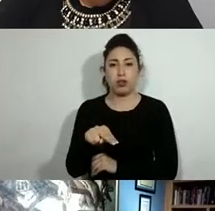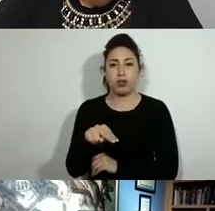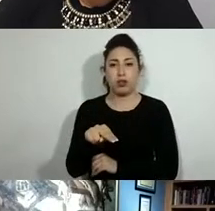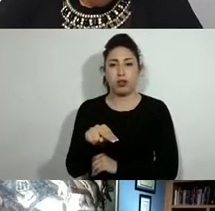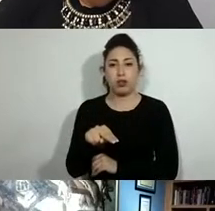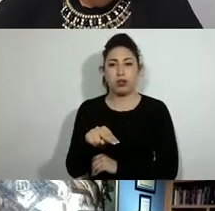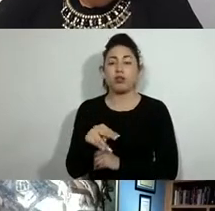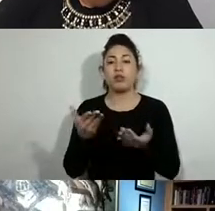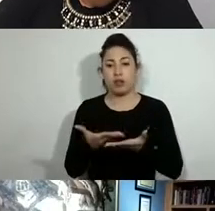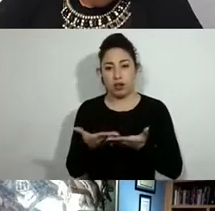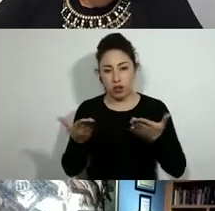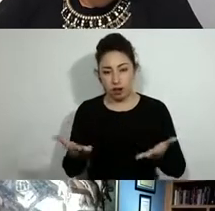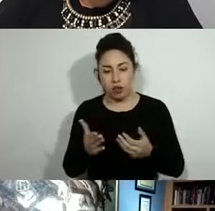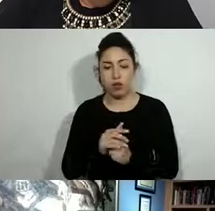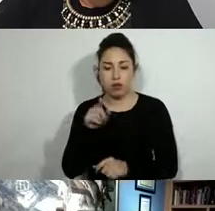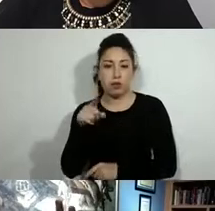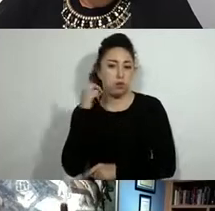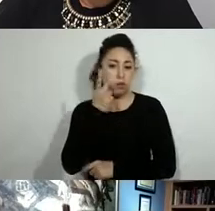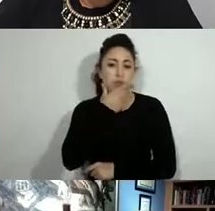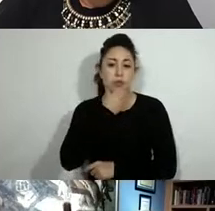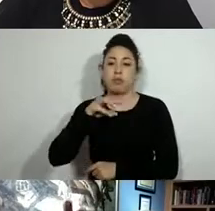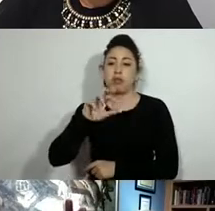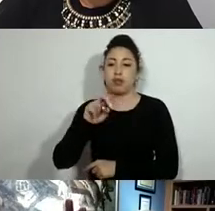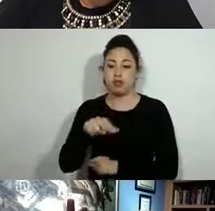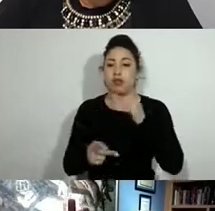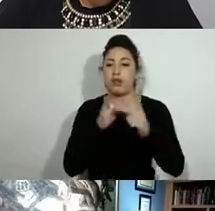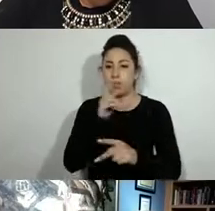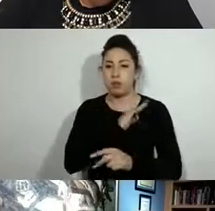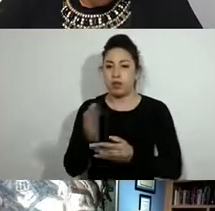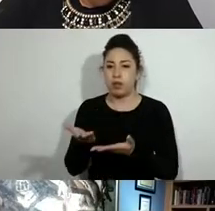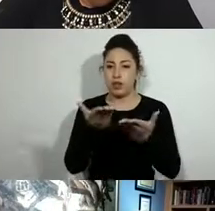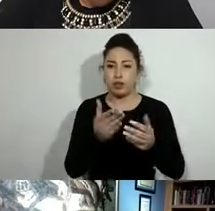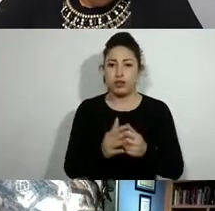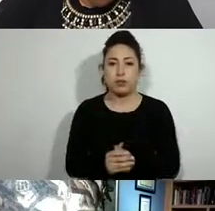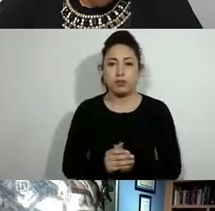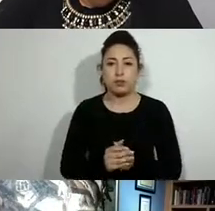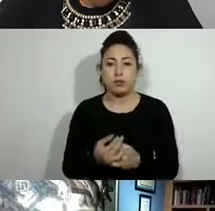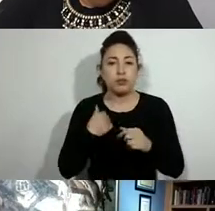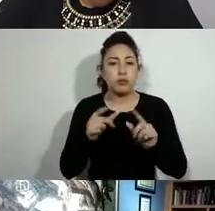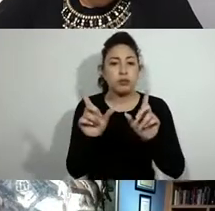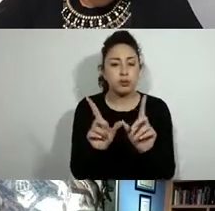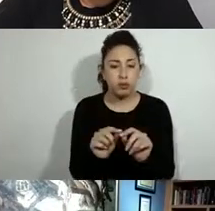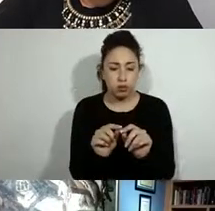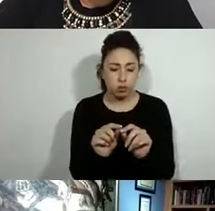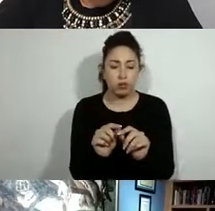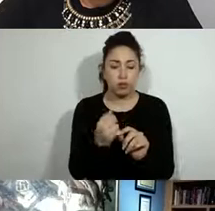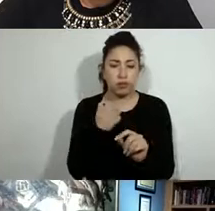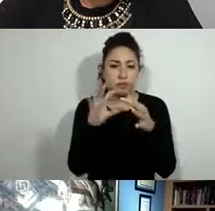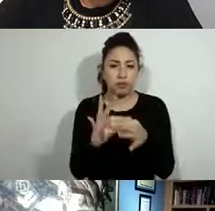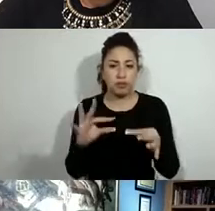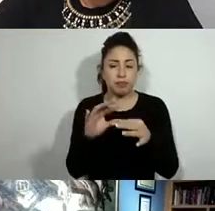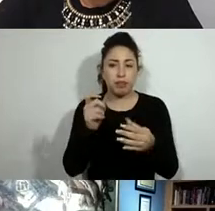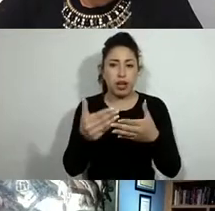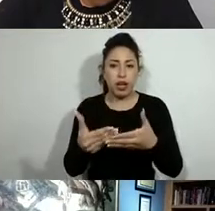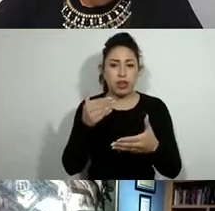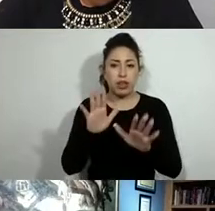Ahora sí, diputado Hernández Mirón, tiene usted el uso de la palabra. Diputada presidenta, solamente para hacer mención que se ha hecho lectura